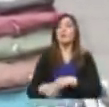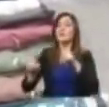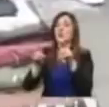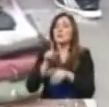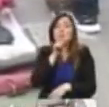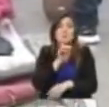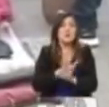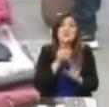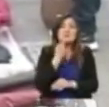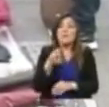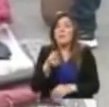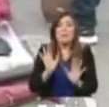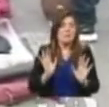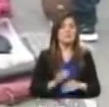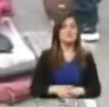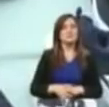sola palabra.